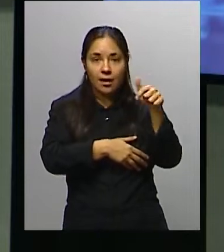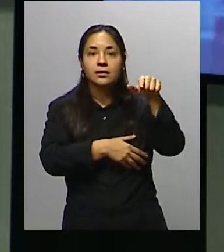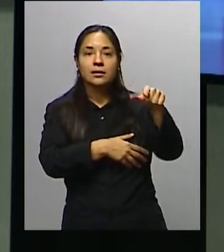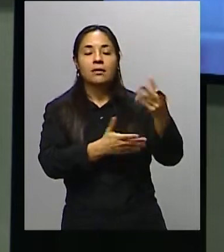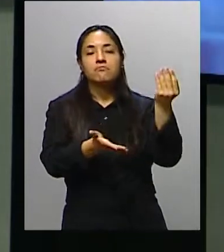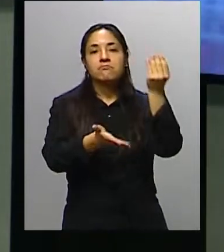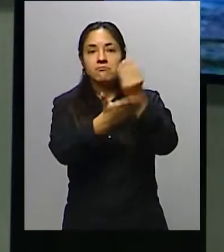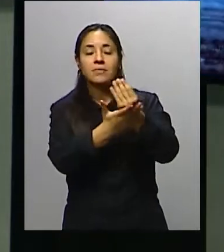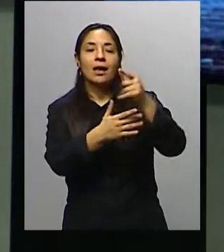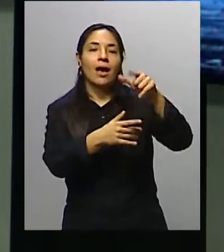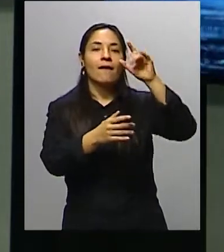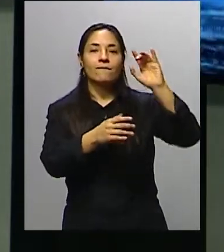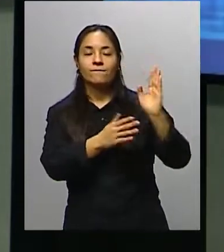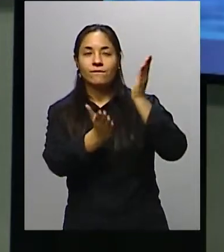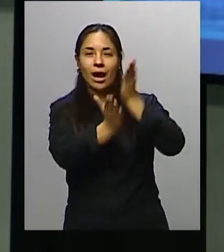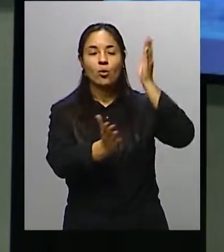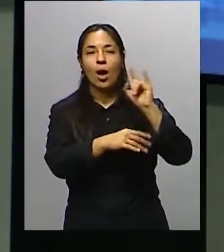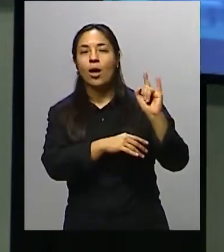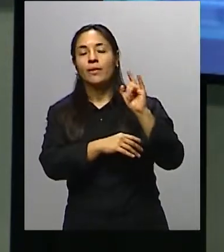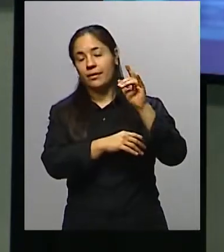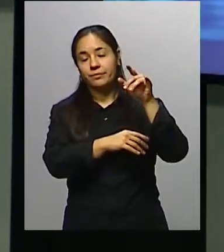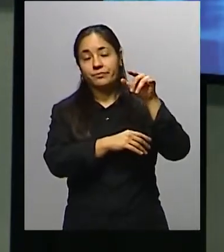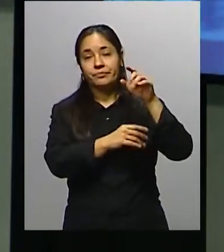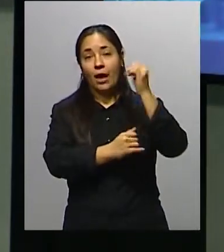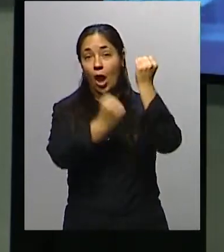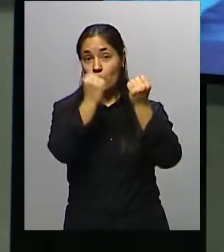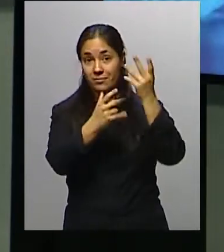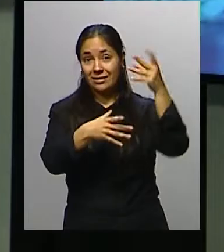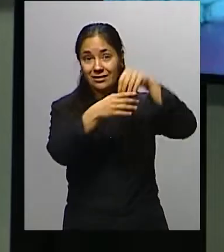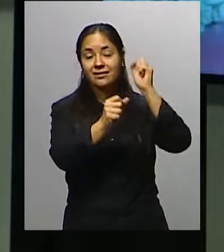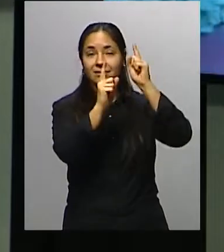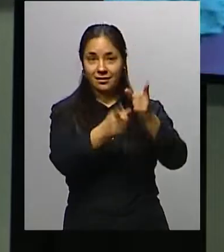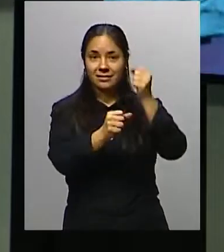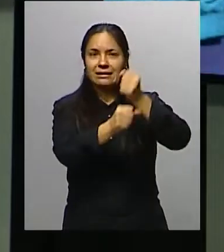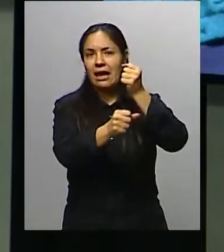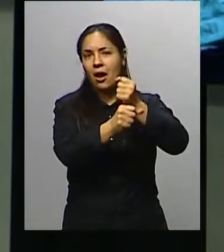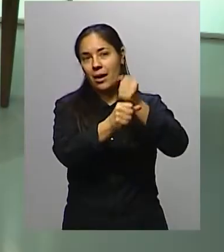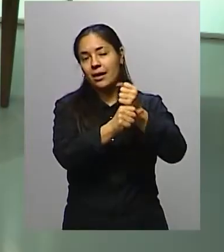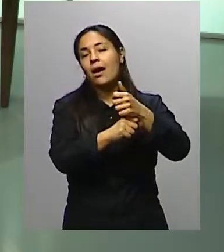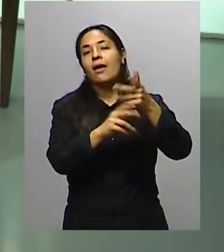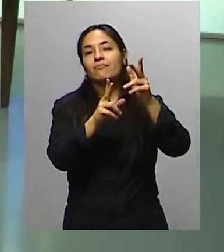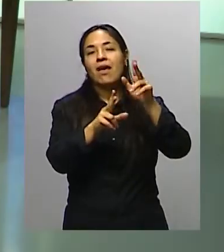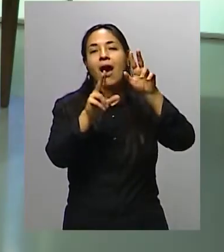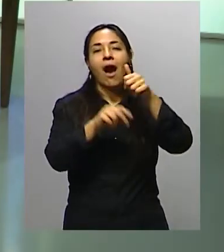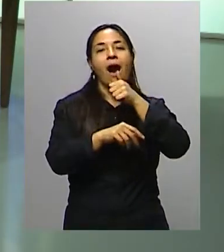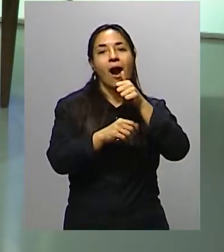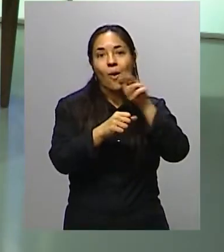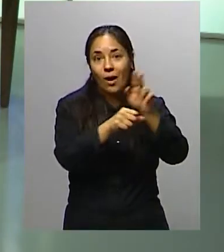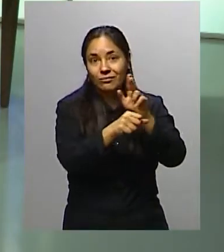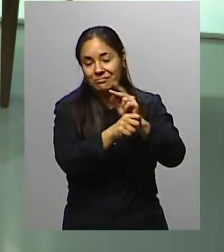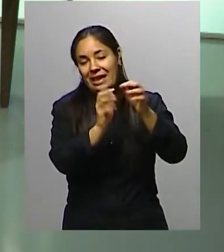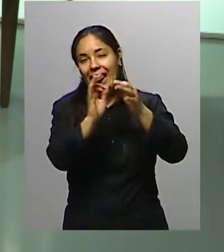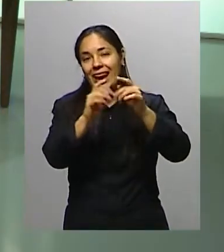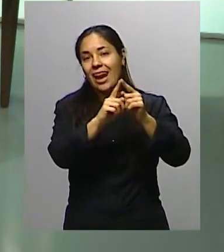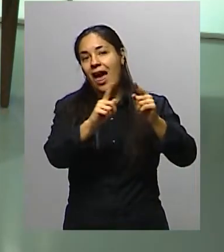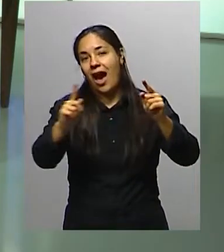de la Maestría en Gestión Integrada de Recursos Hídricos y del Nodo de la Red Integral de Gestión del Agua. ¿Qué título, no? ¿Cómo estás,